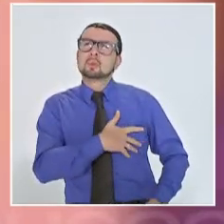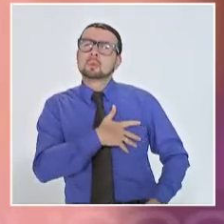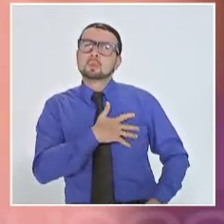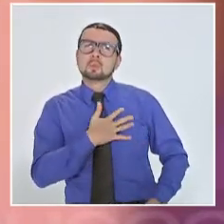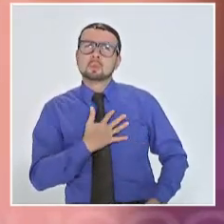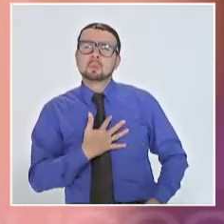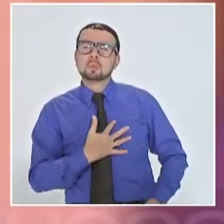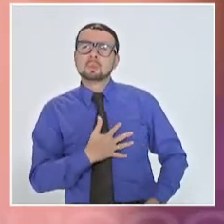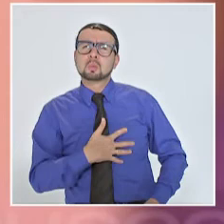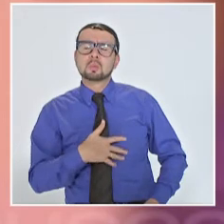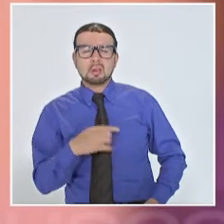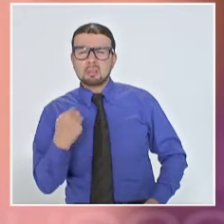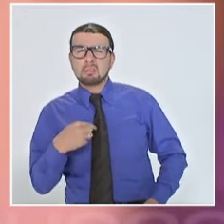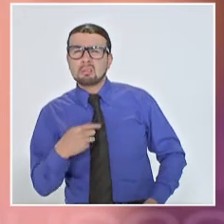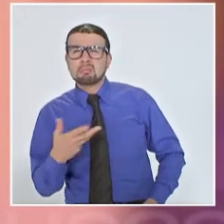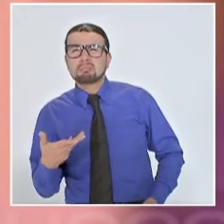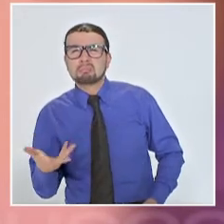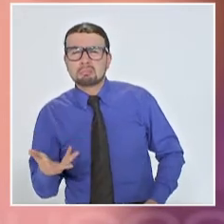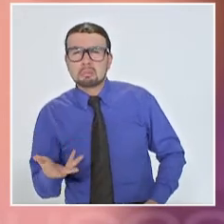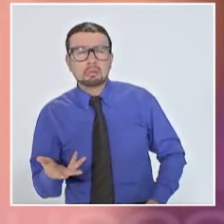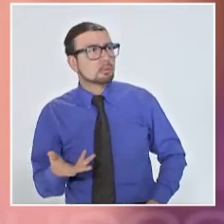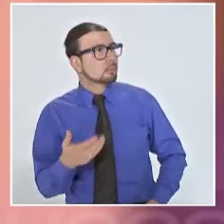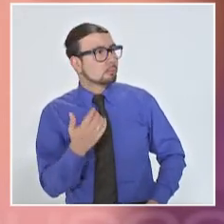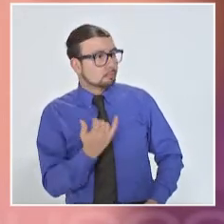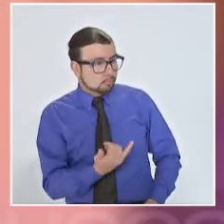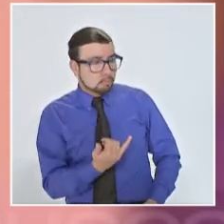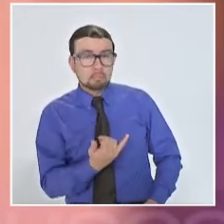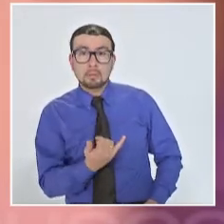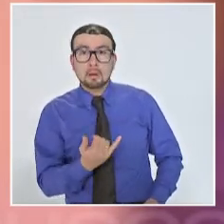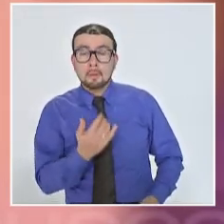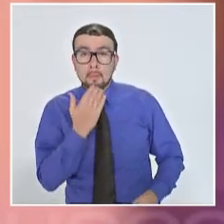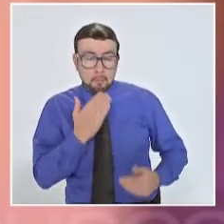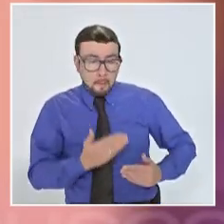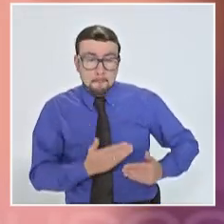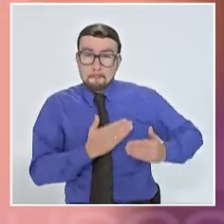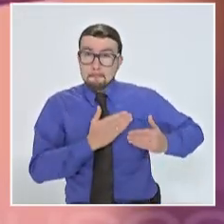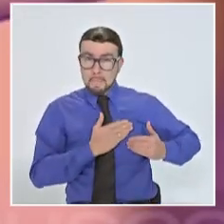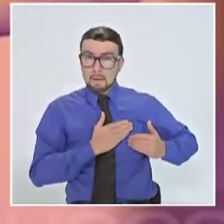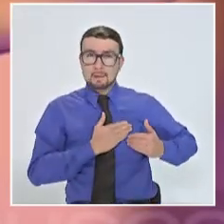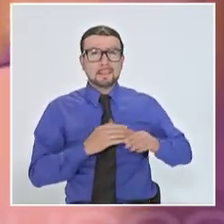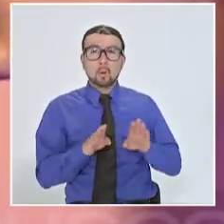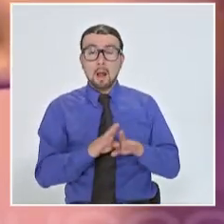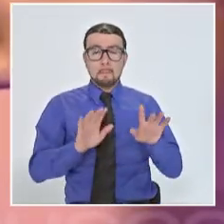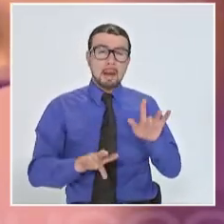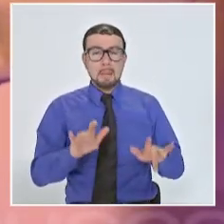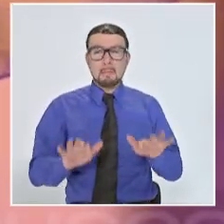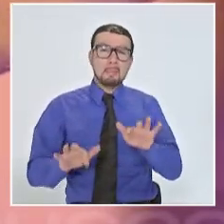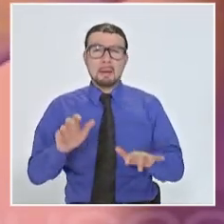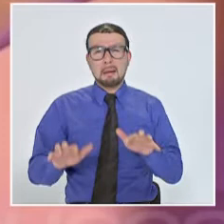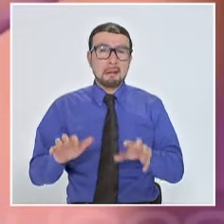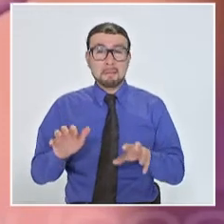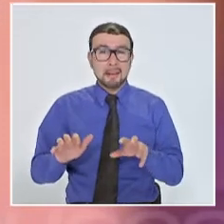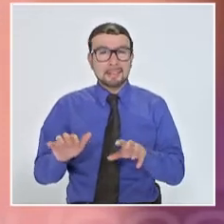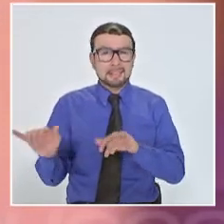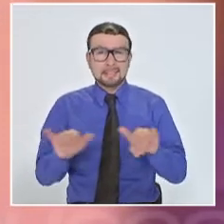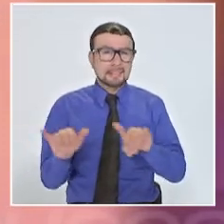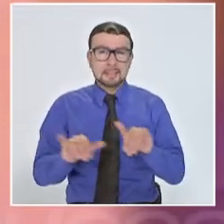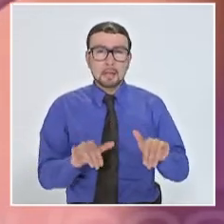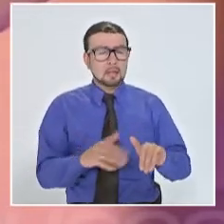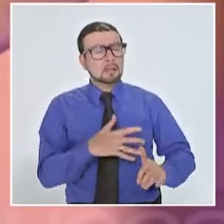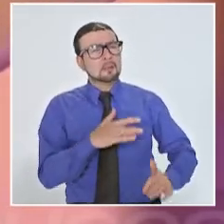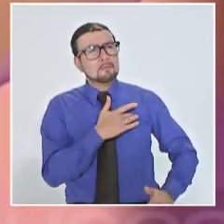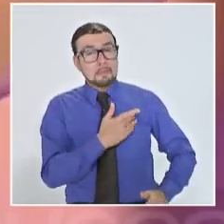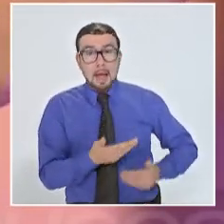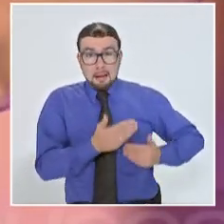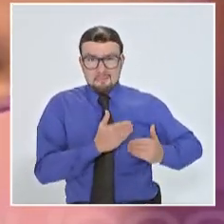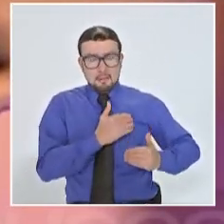tercio superficial. Para valorar el tercio medio hacemos un movimiento como si estuviésemos tocando piano. Buscan valorar el